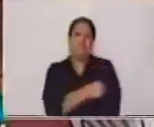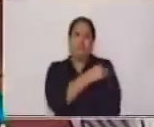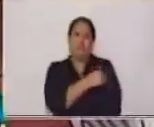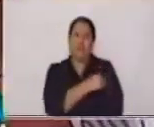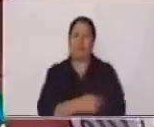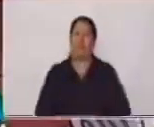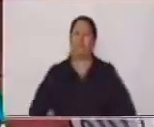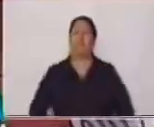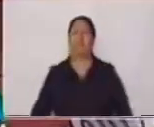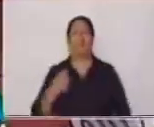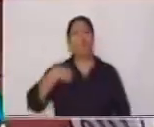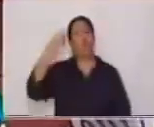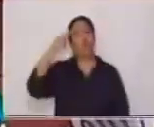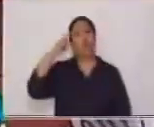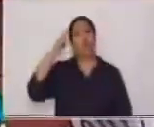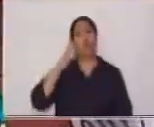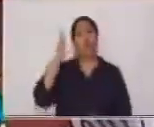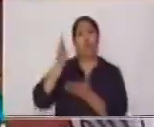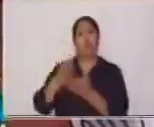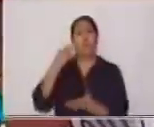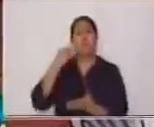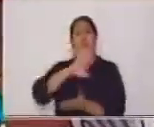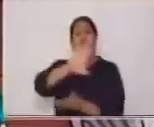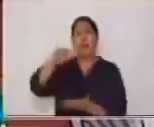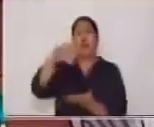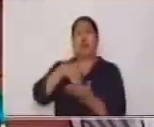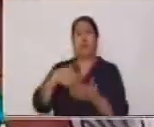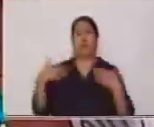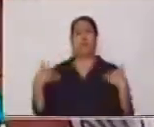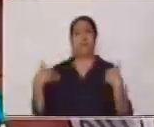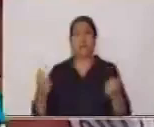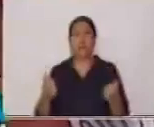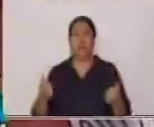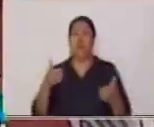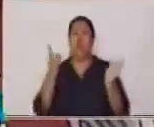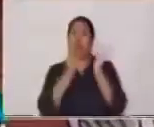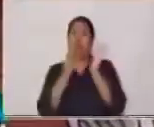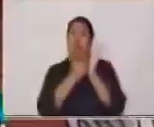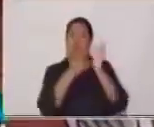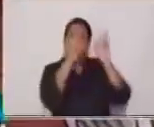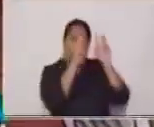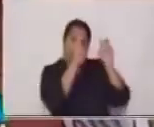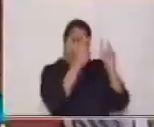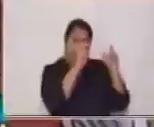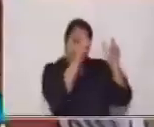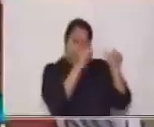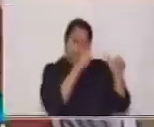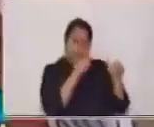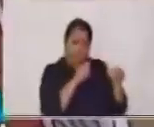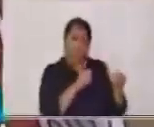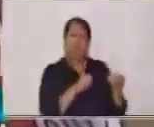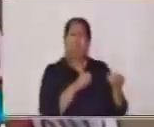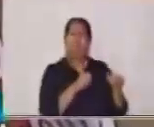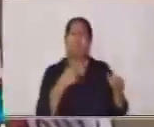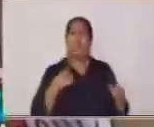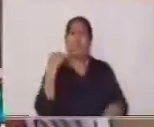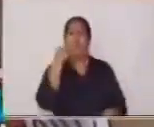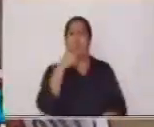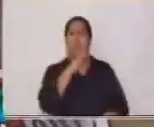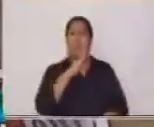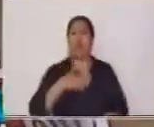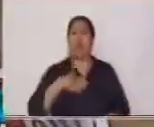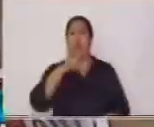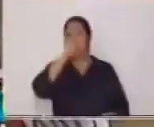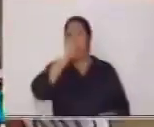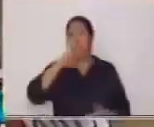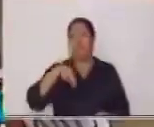me llevaba al centro de salud para que la doctora me examinara cuando estaba enfermo. Lo que más me gustaba es subirme a la balanza